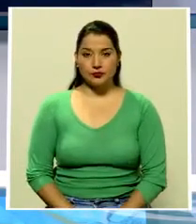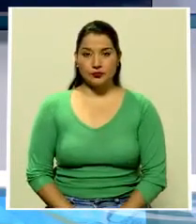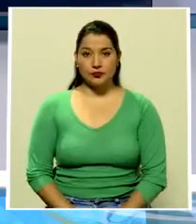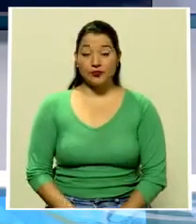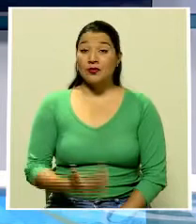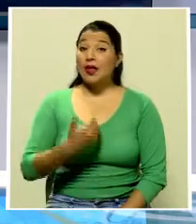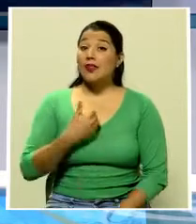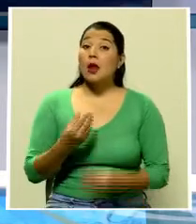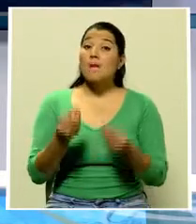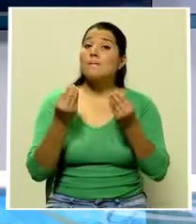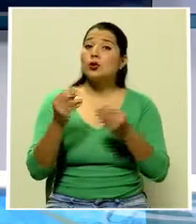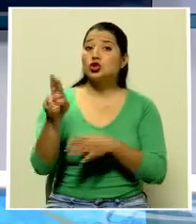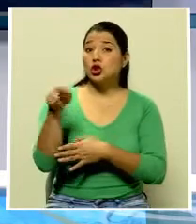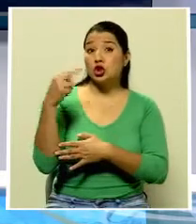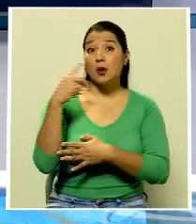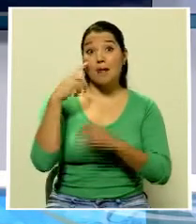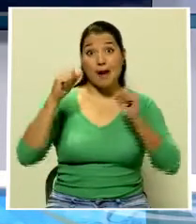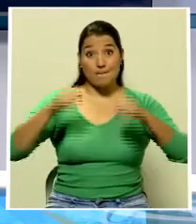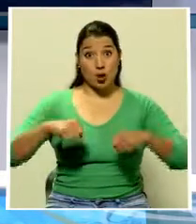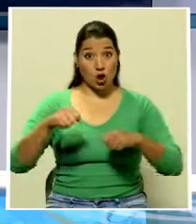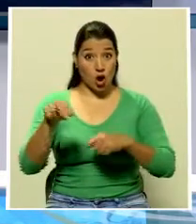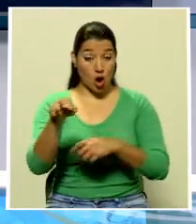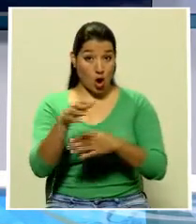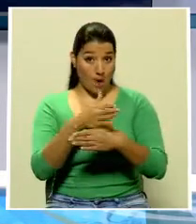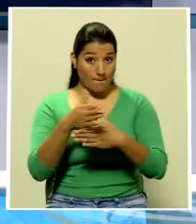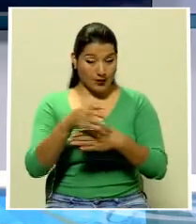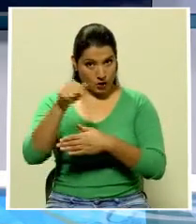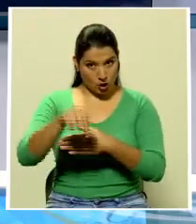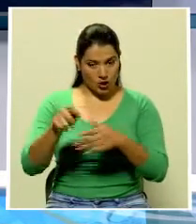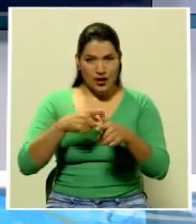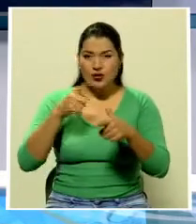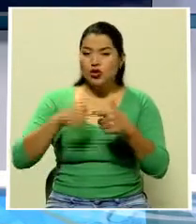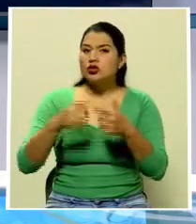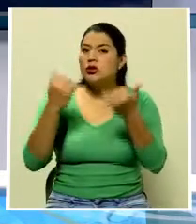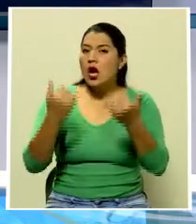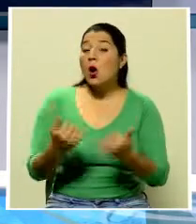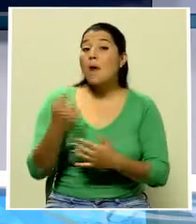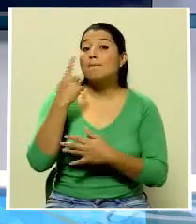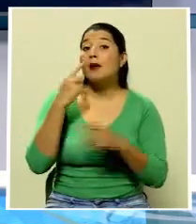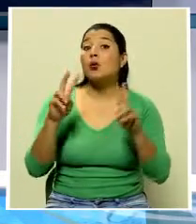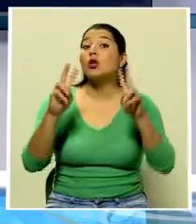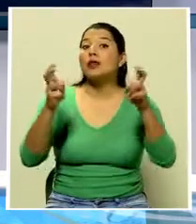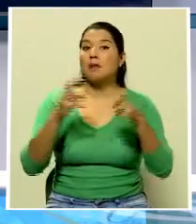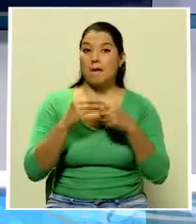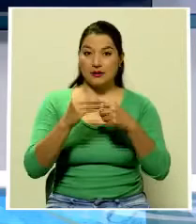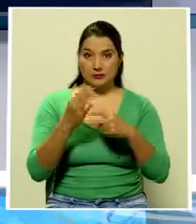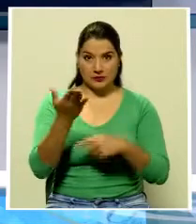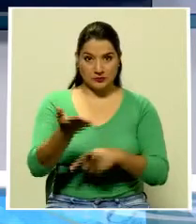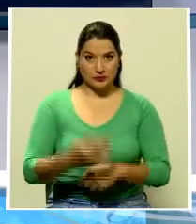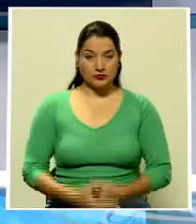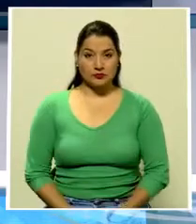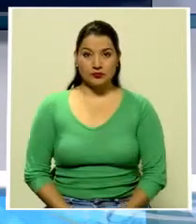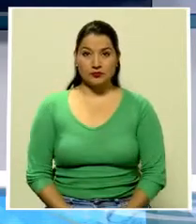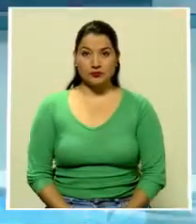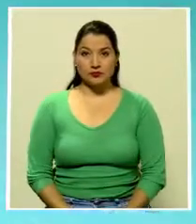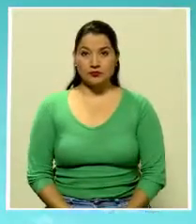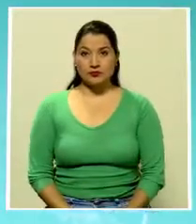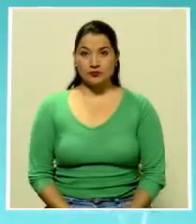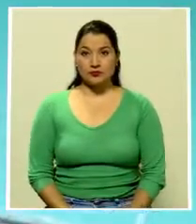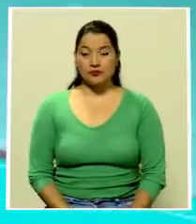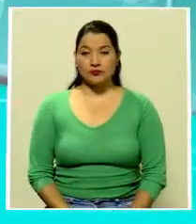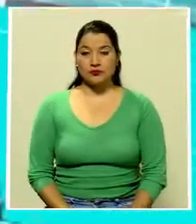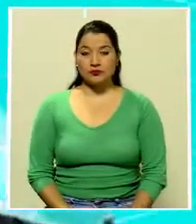Tenemos muchas noticias para compartir con ustedes, así que vamos directamente a ver nuestros titulares. Adelante.